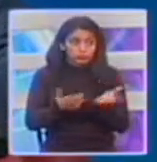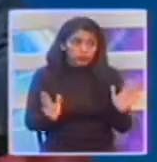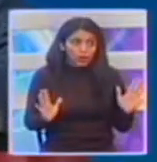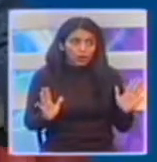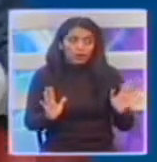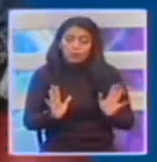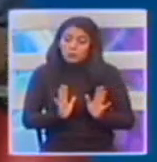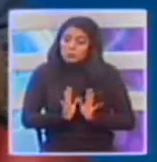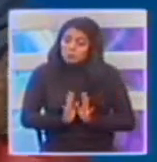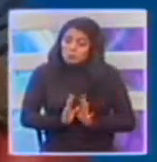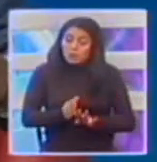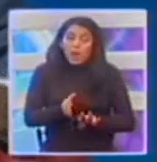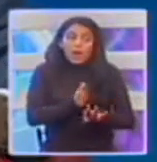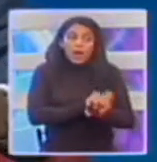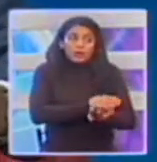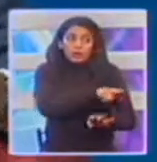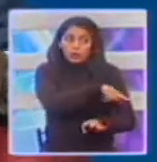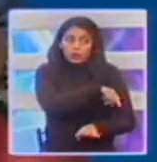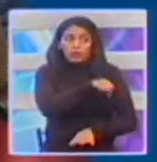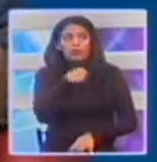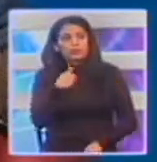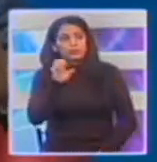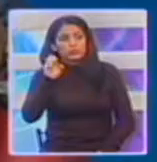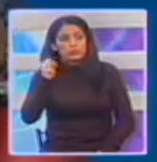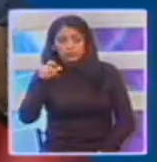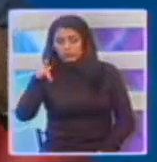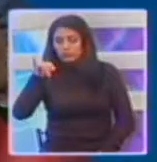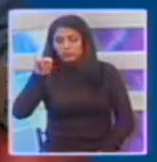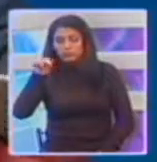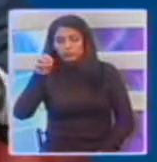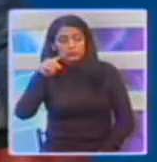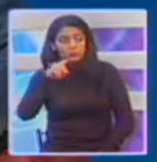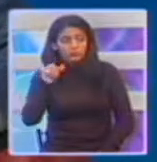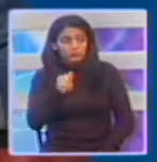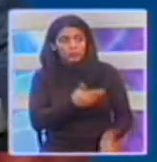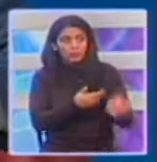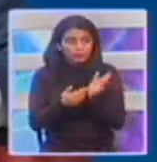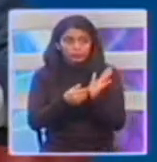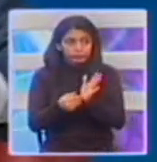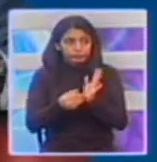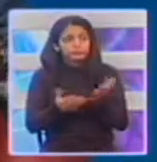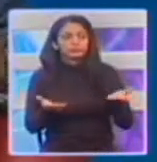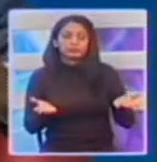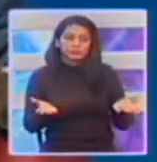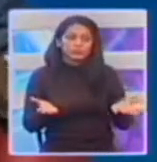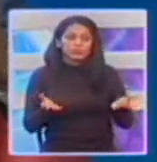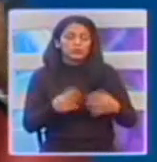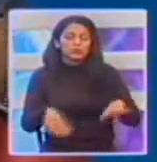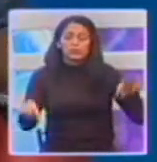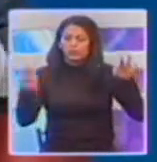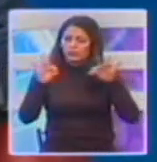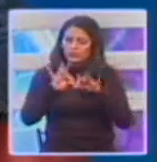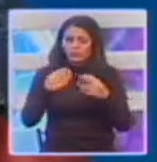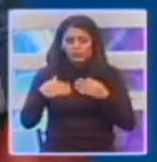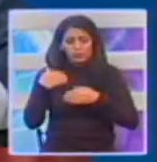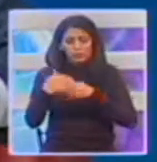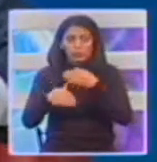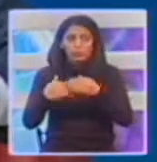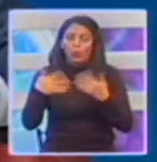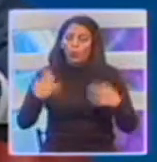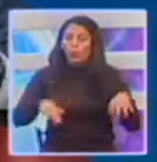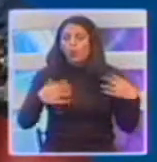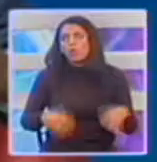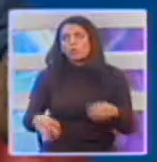pinoso por eso es importante que en estos procesos justamente se actúe con mucha responsabilidad